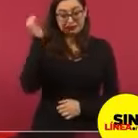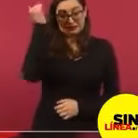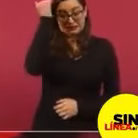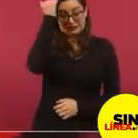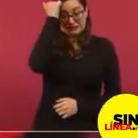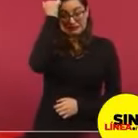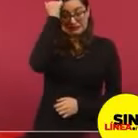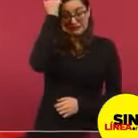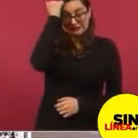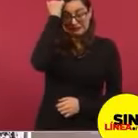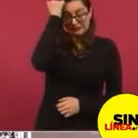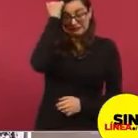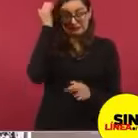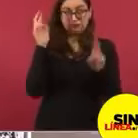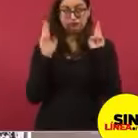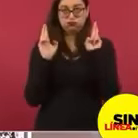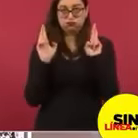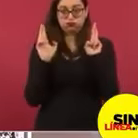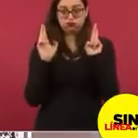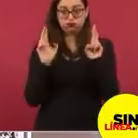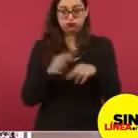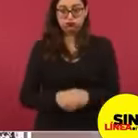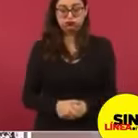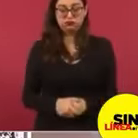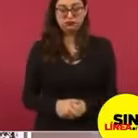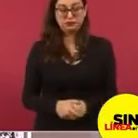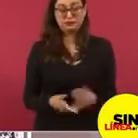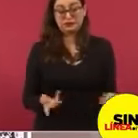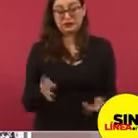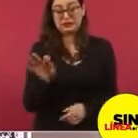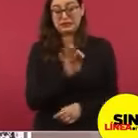toco madera, ni que regresaran los